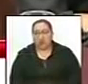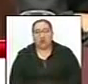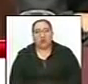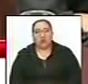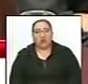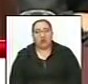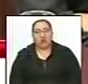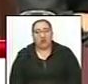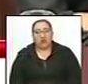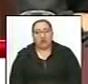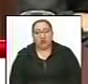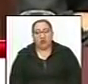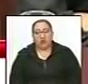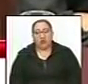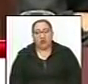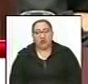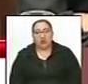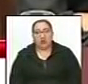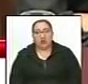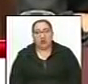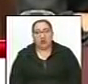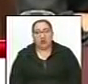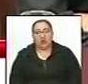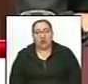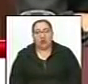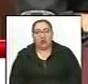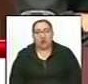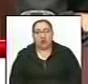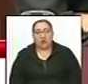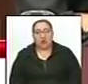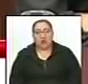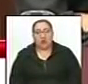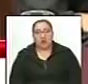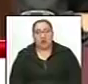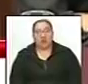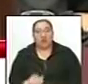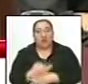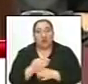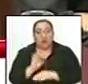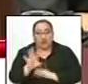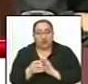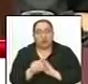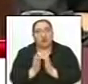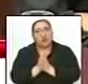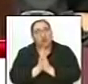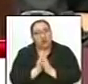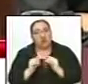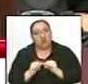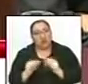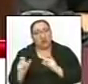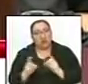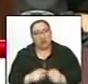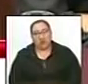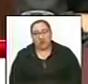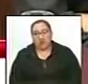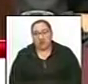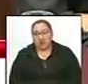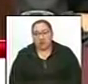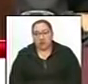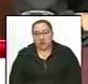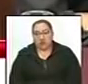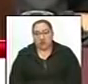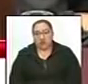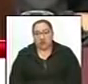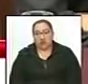volver a dar el uso de la palabra, pero por respeto a los demás congresistas que forman parte de esta comisión, por favor, tenemos que continuar con el debate. No